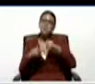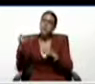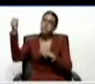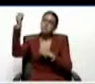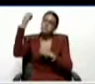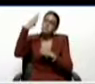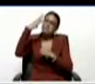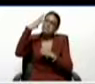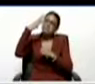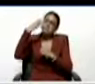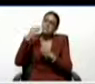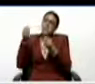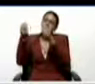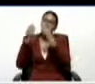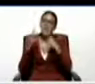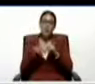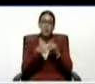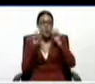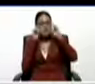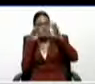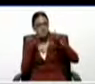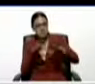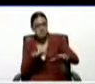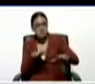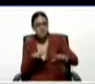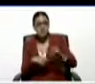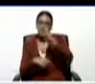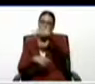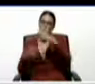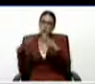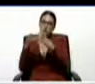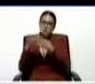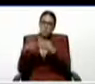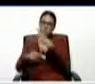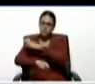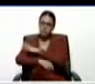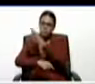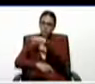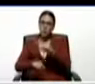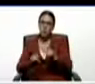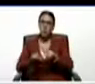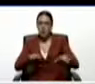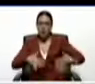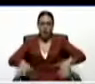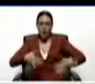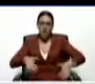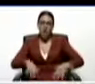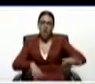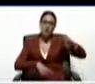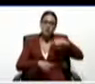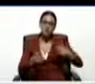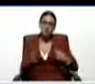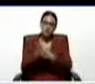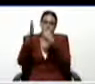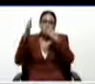suela su claridad. Oligarcas, temblad, viva la